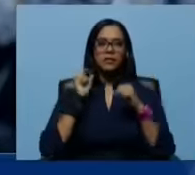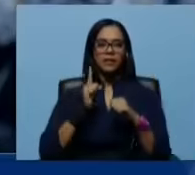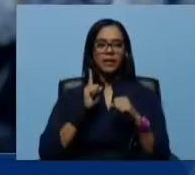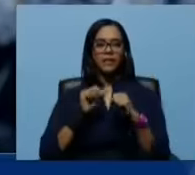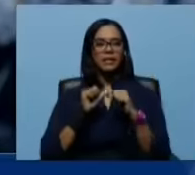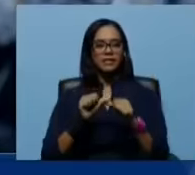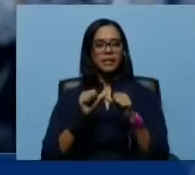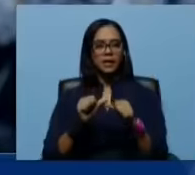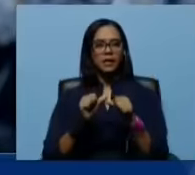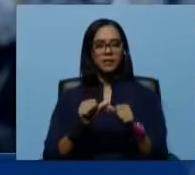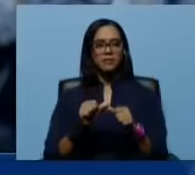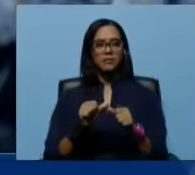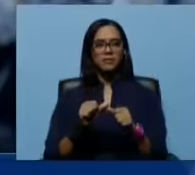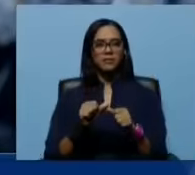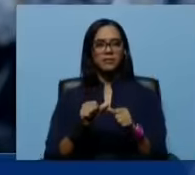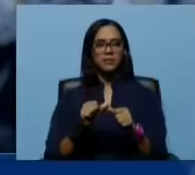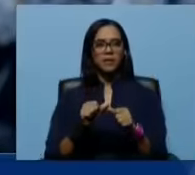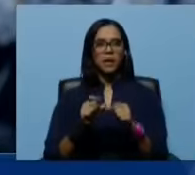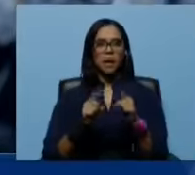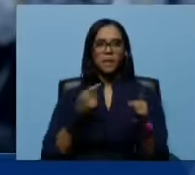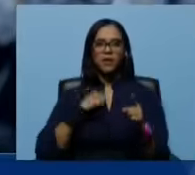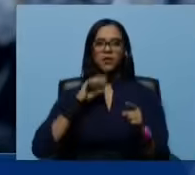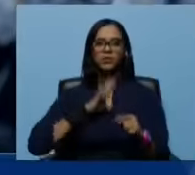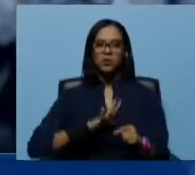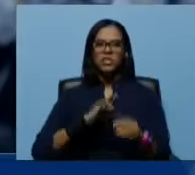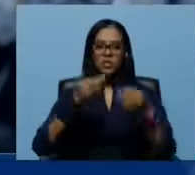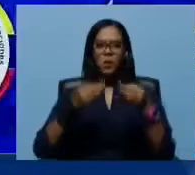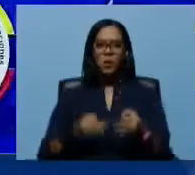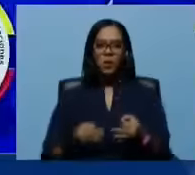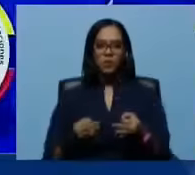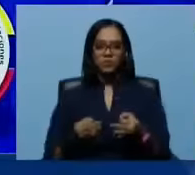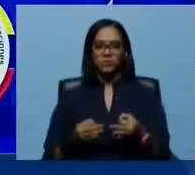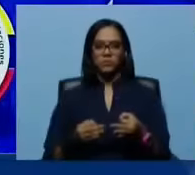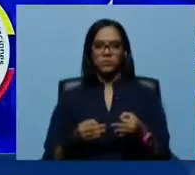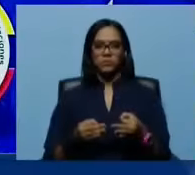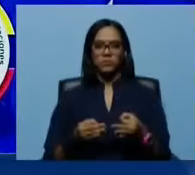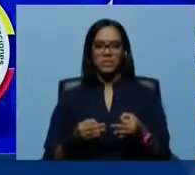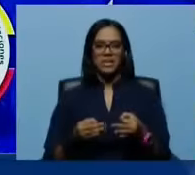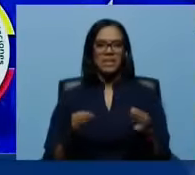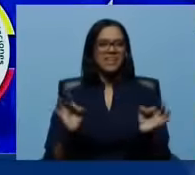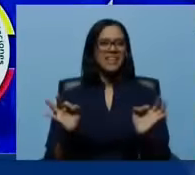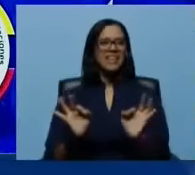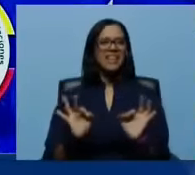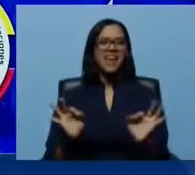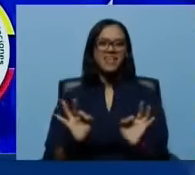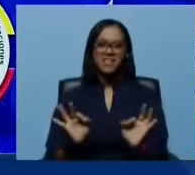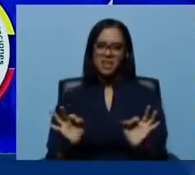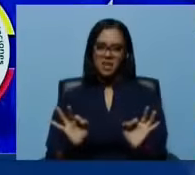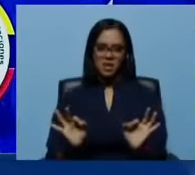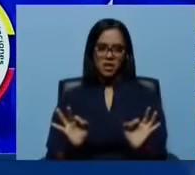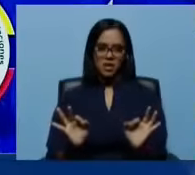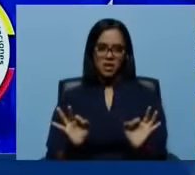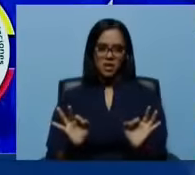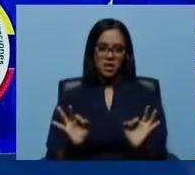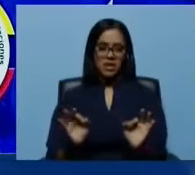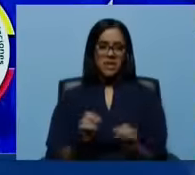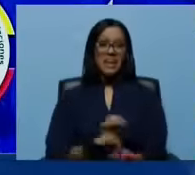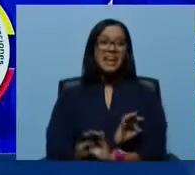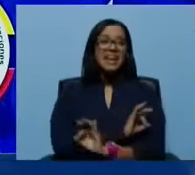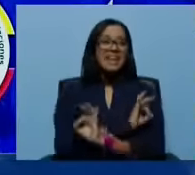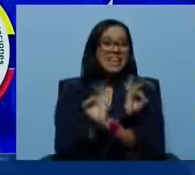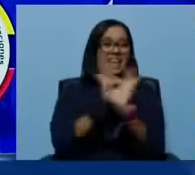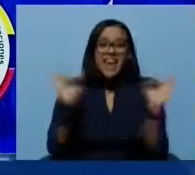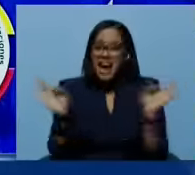marchando. Pero yo estoy seguro que nadie, ni nada,